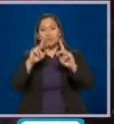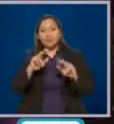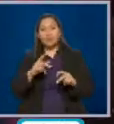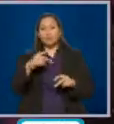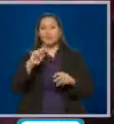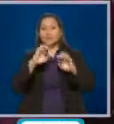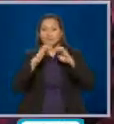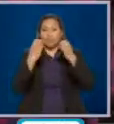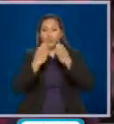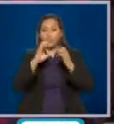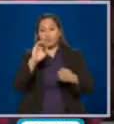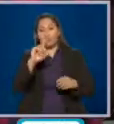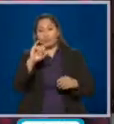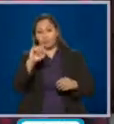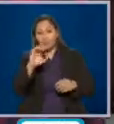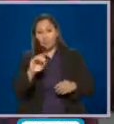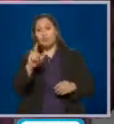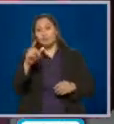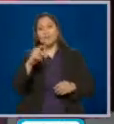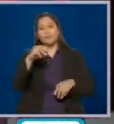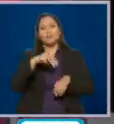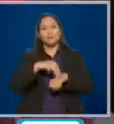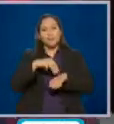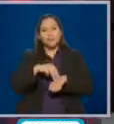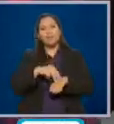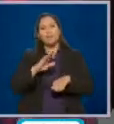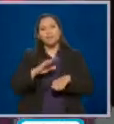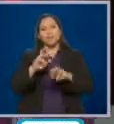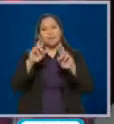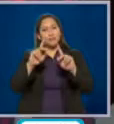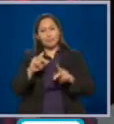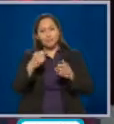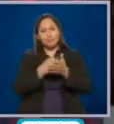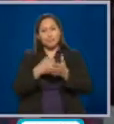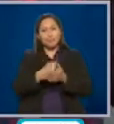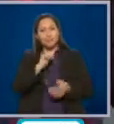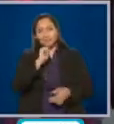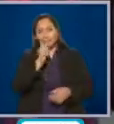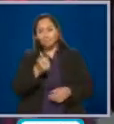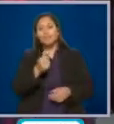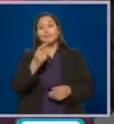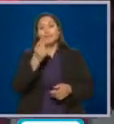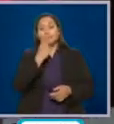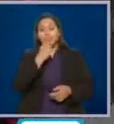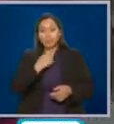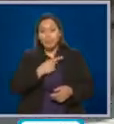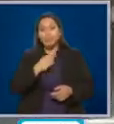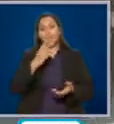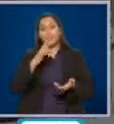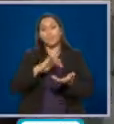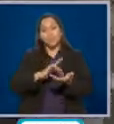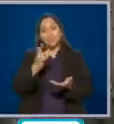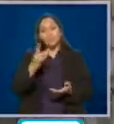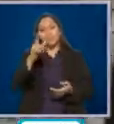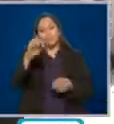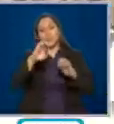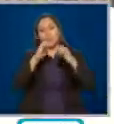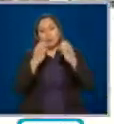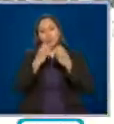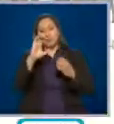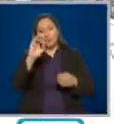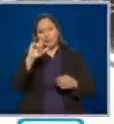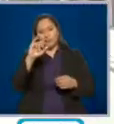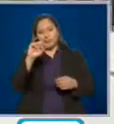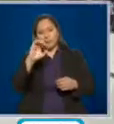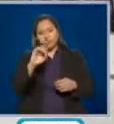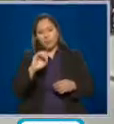Pero Coliseo es gracias al monumento. Coliseo no lo tiraron. Entonces, mire, dígame si no le vamos a estar agradecidos a la Coliseo.